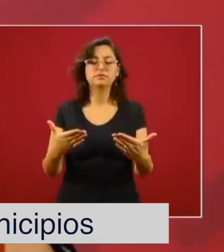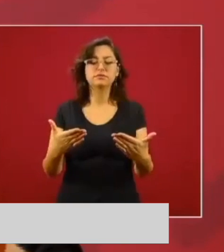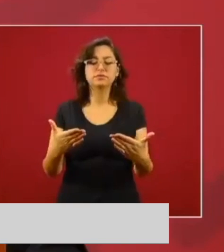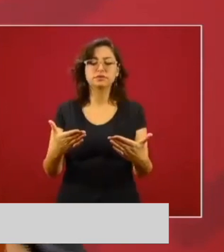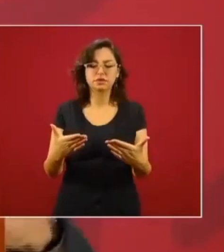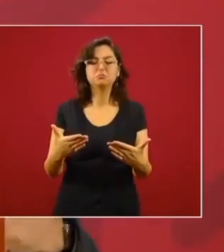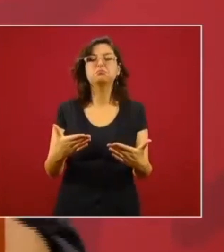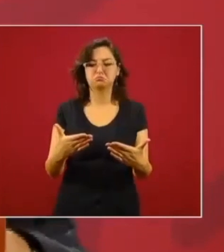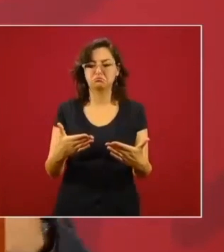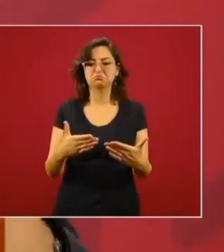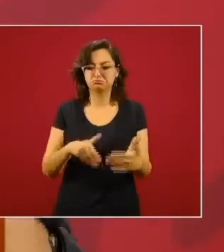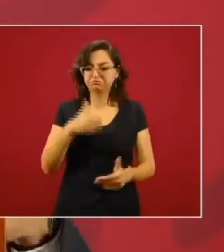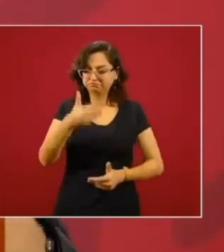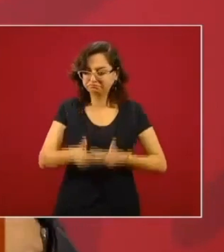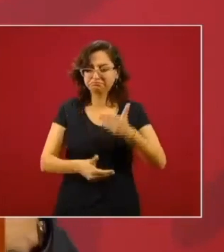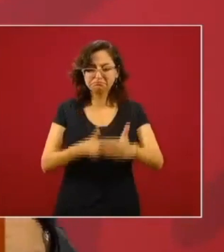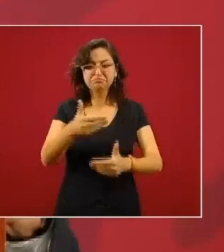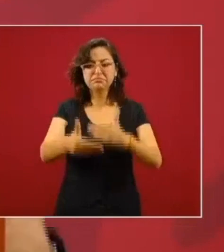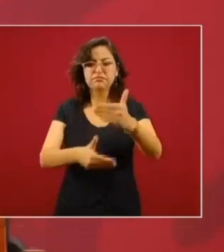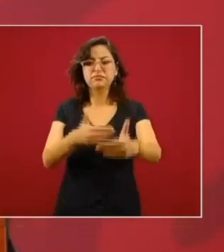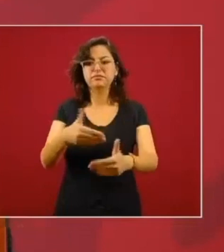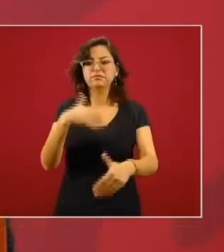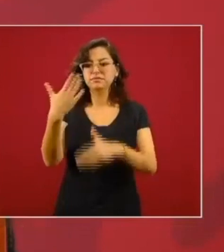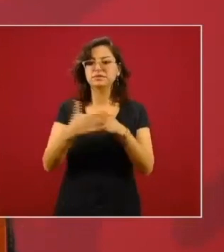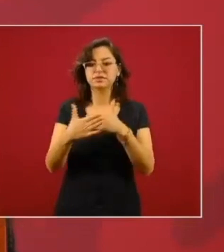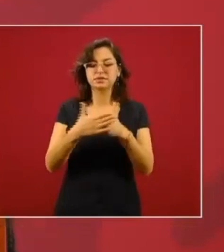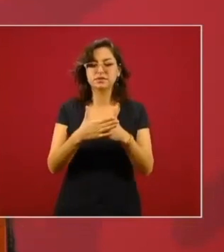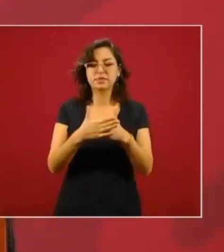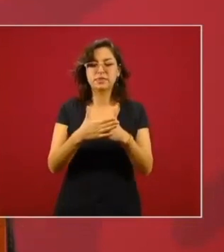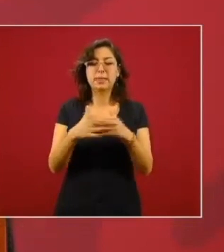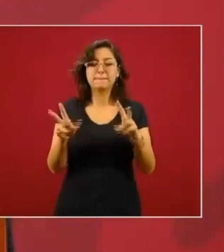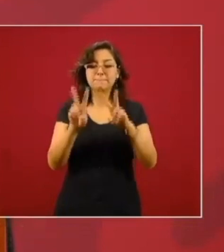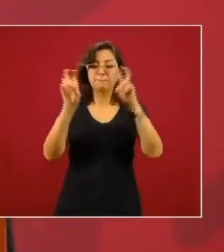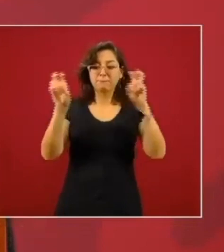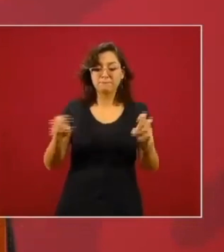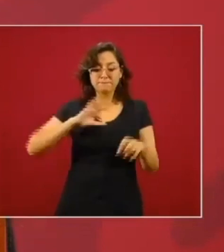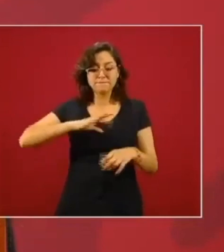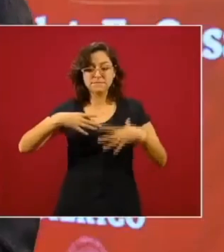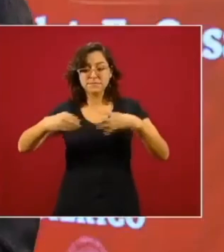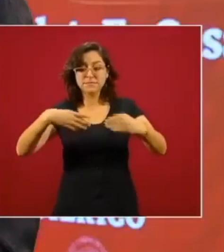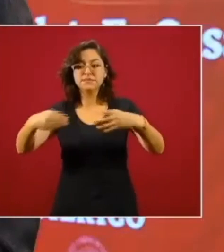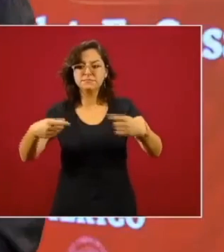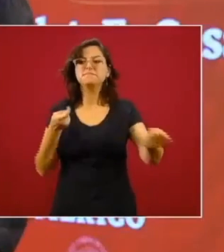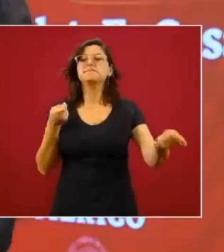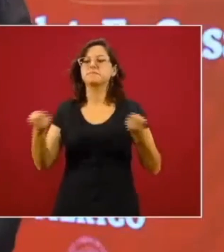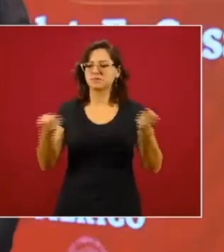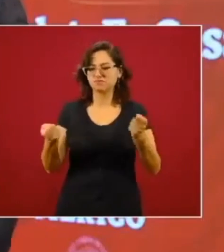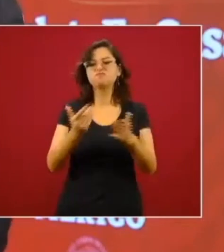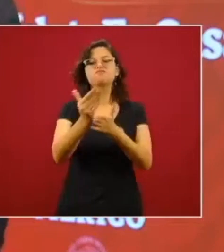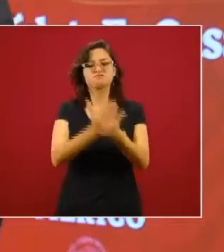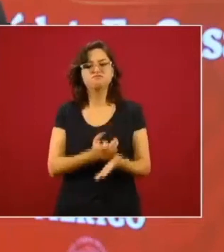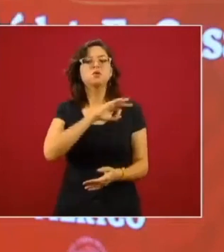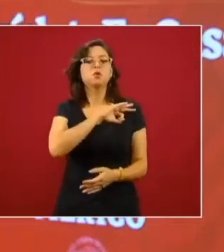médicos rurales y hospitales. En su conferencia de prensa, el presidente de la República destacó que la nueva normalidad también significa sana